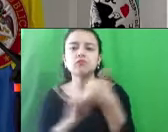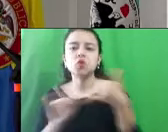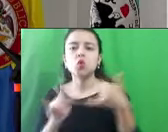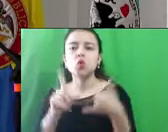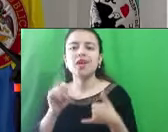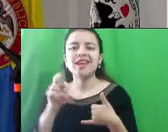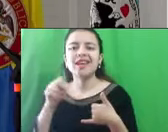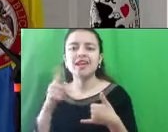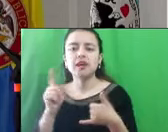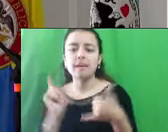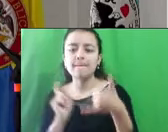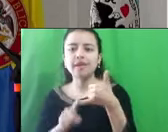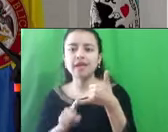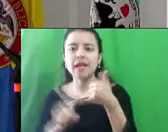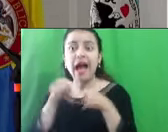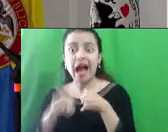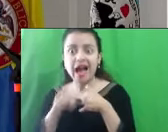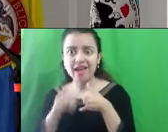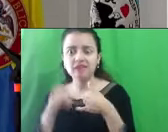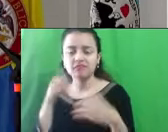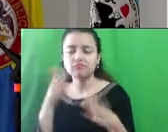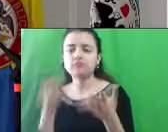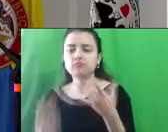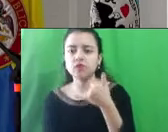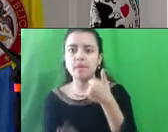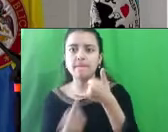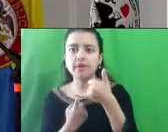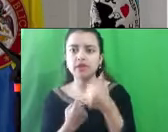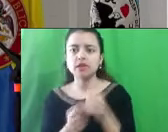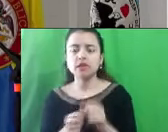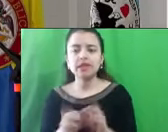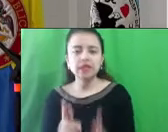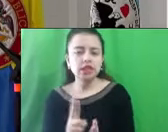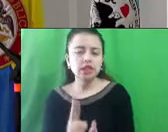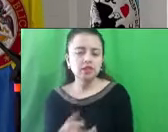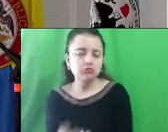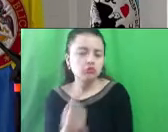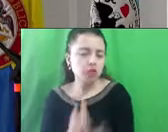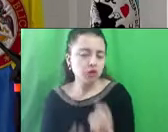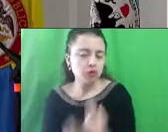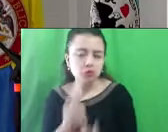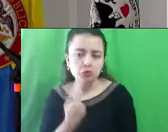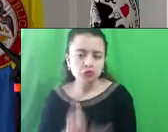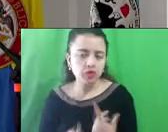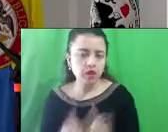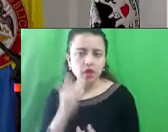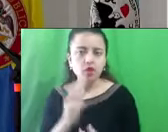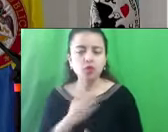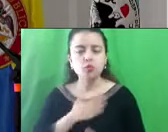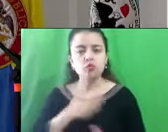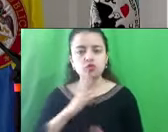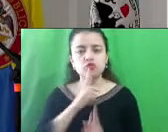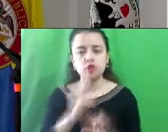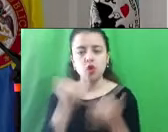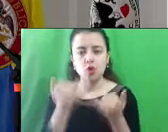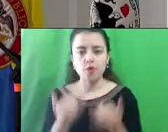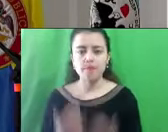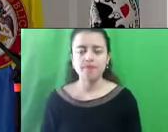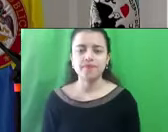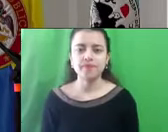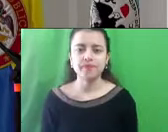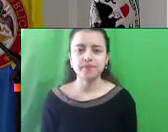diligenciar y las respuestas a todo esto se darán algunas en esta rendición de cuentas de manera